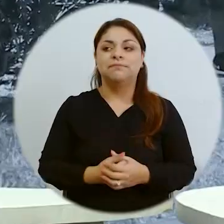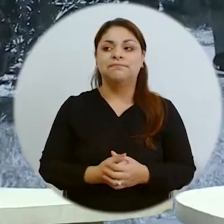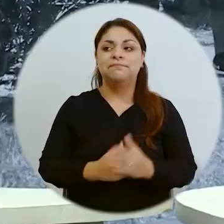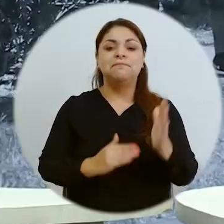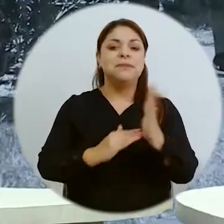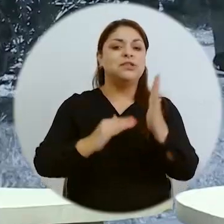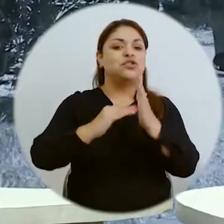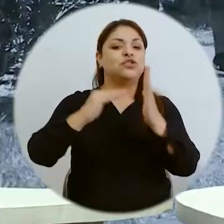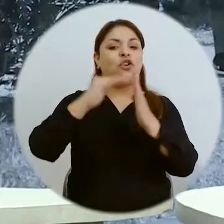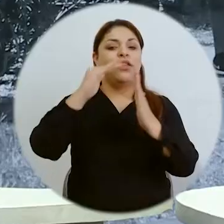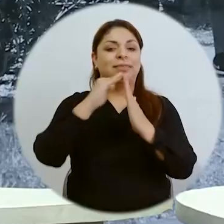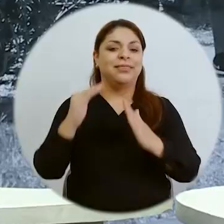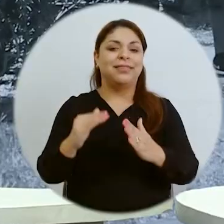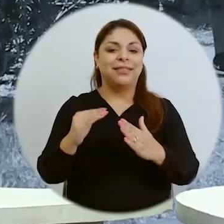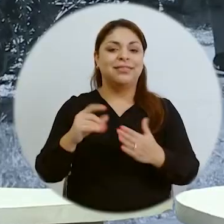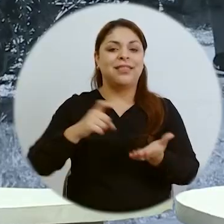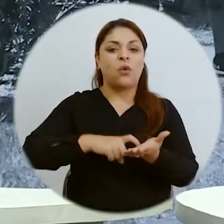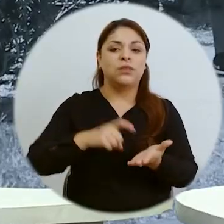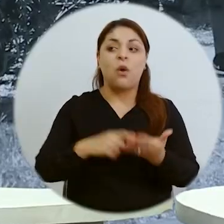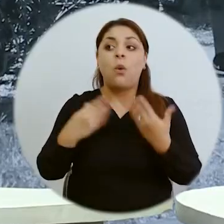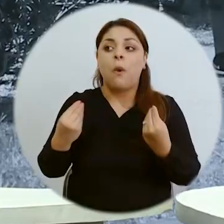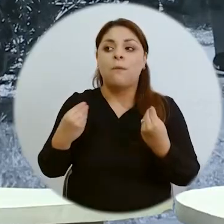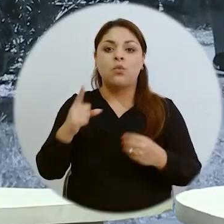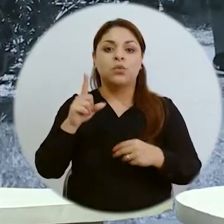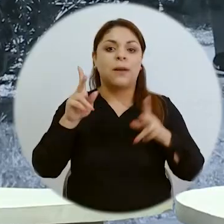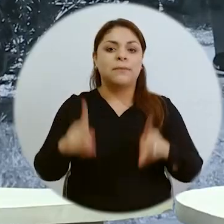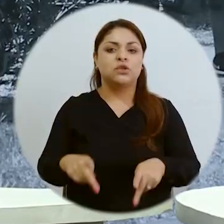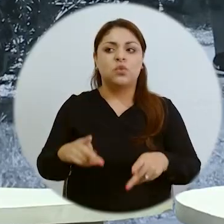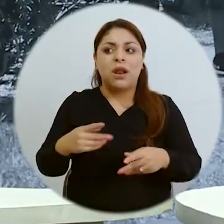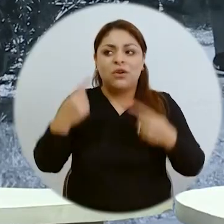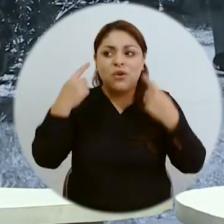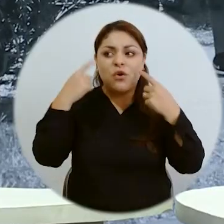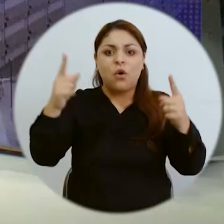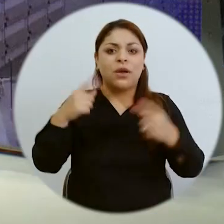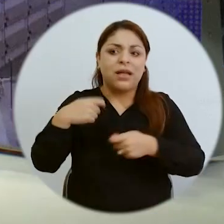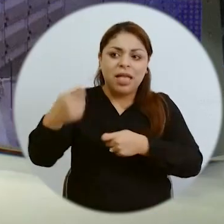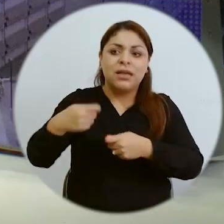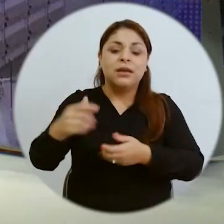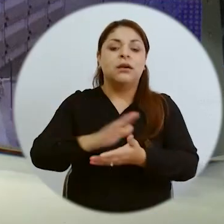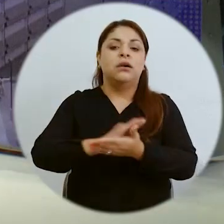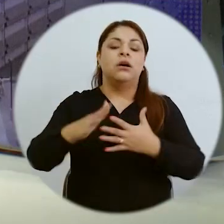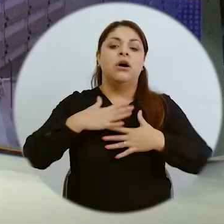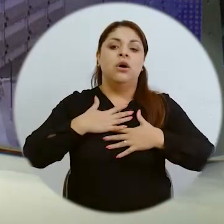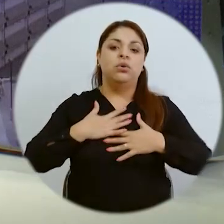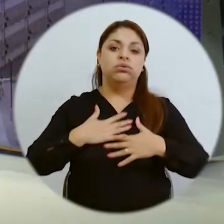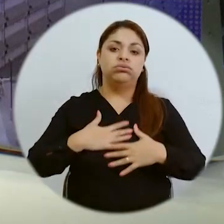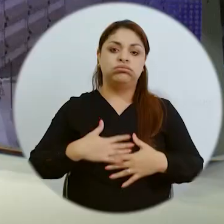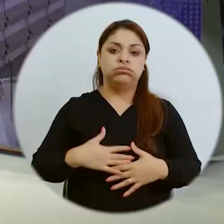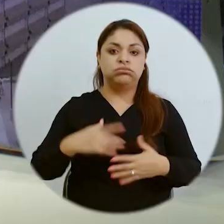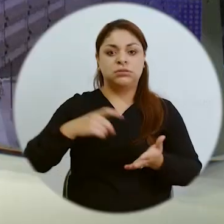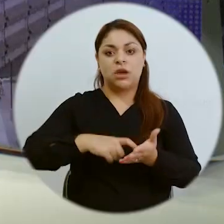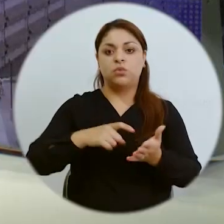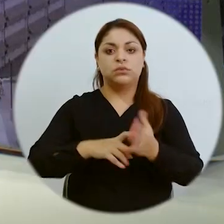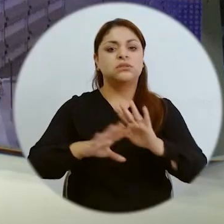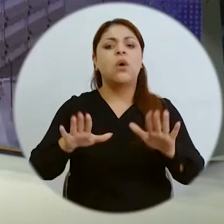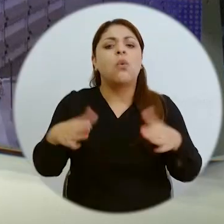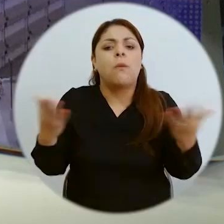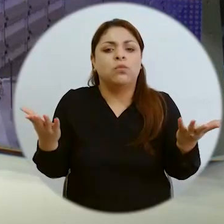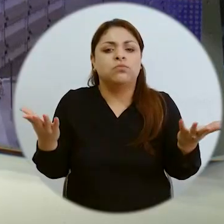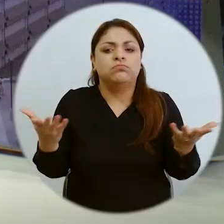4,30, eso es lo que le pagan, y cuando por el otro lado le están cobrando el 14 y resto.